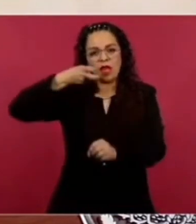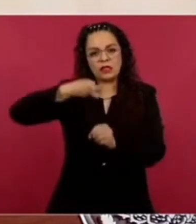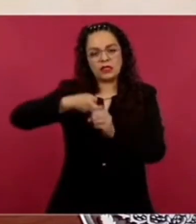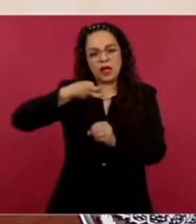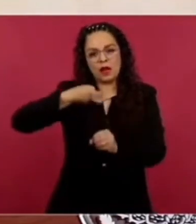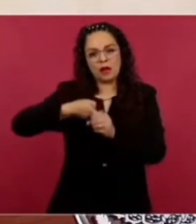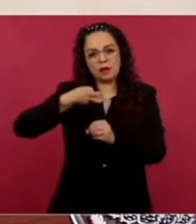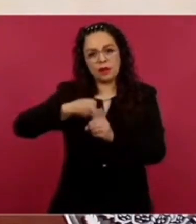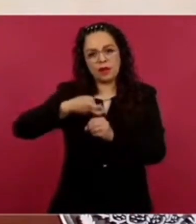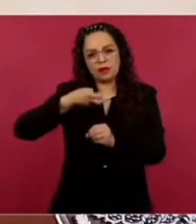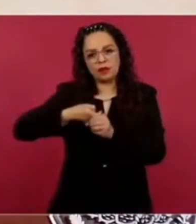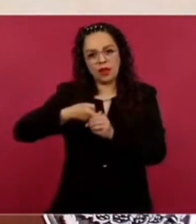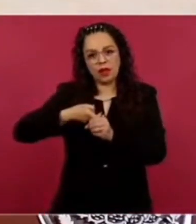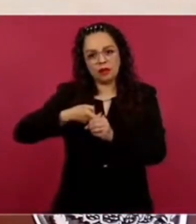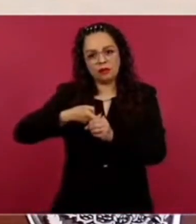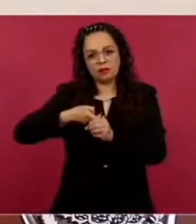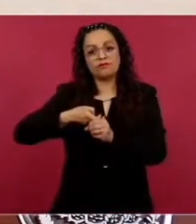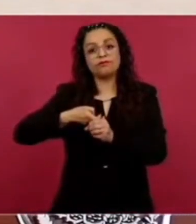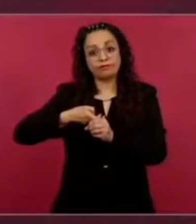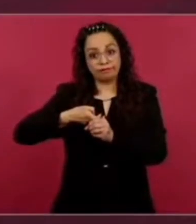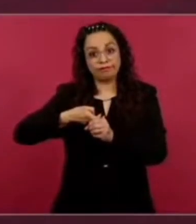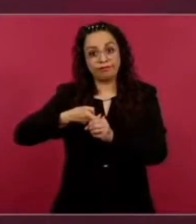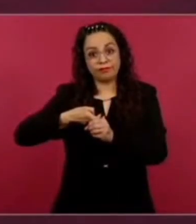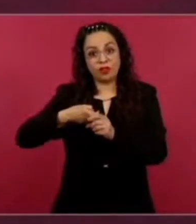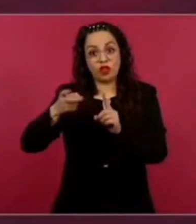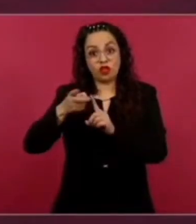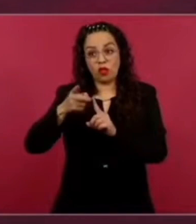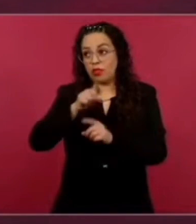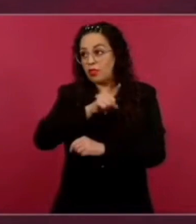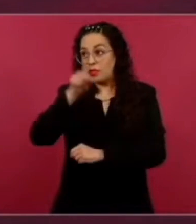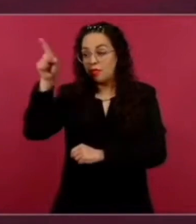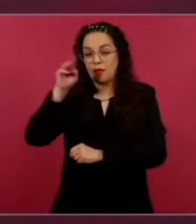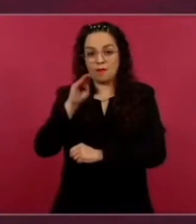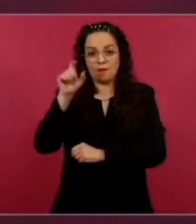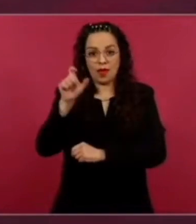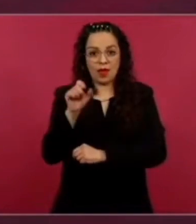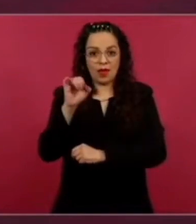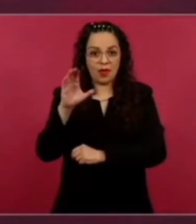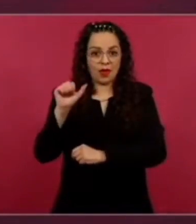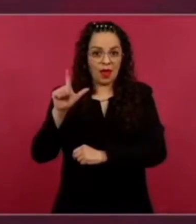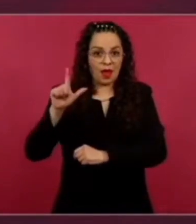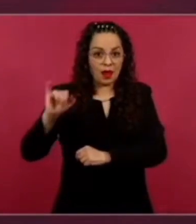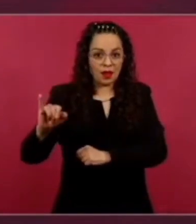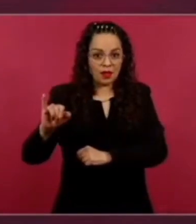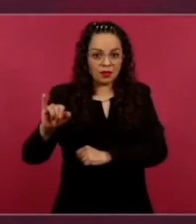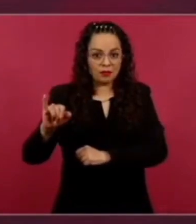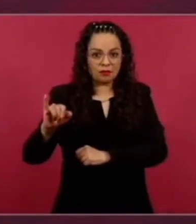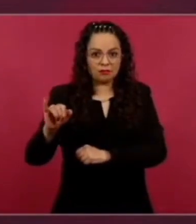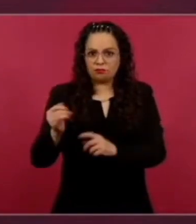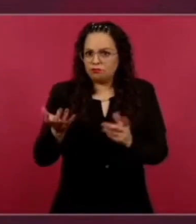además para producir cerveza, elaborar cerveza